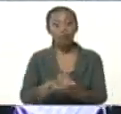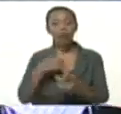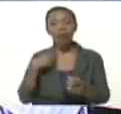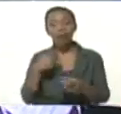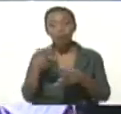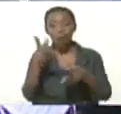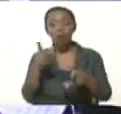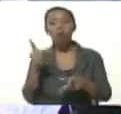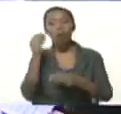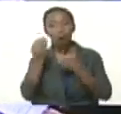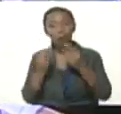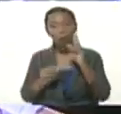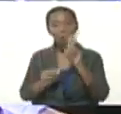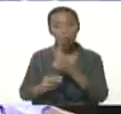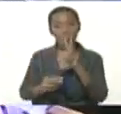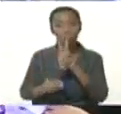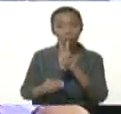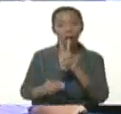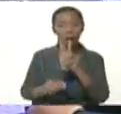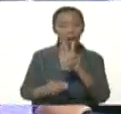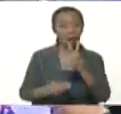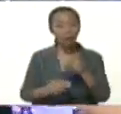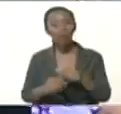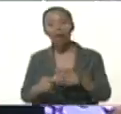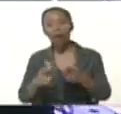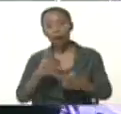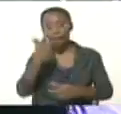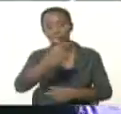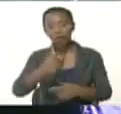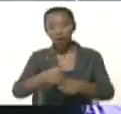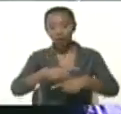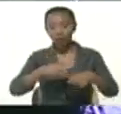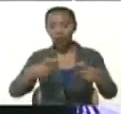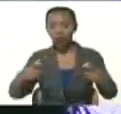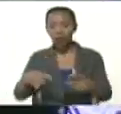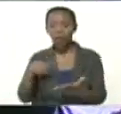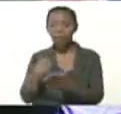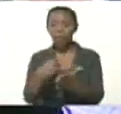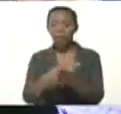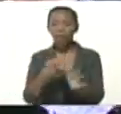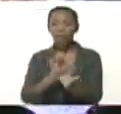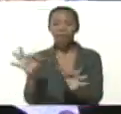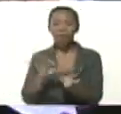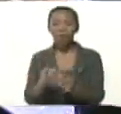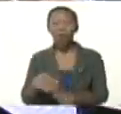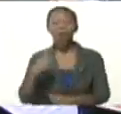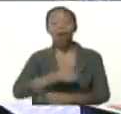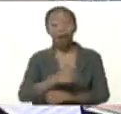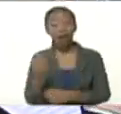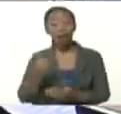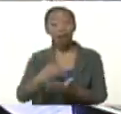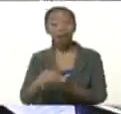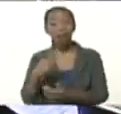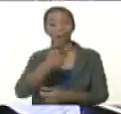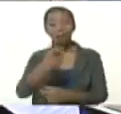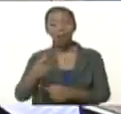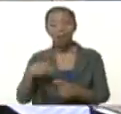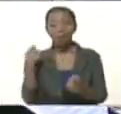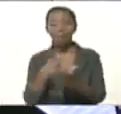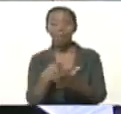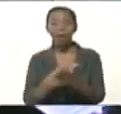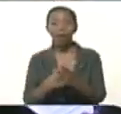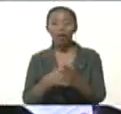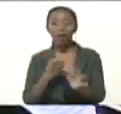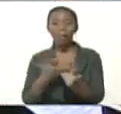receptividad. Poco a poco va creciendo la cantidad de gente que está pagando en Petro. Y cada vez va a ir más gente a pagar el Petro a partir de hoy. Aquí tiene,